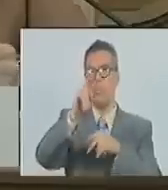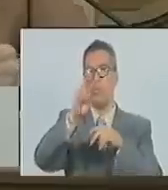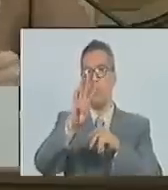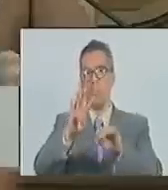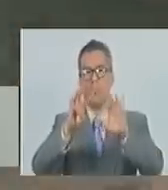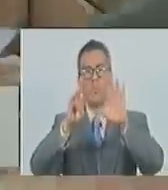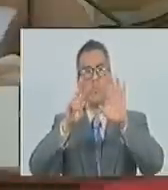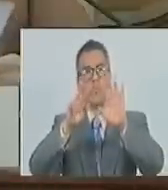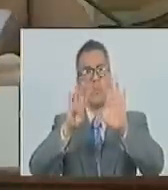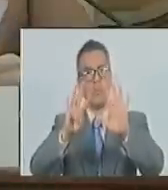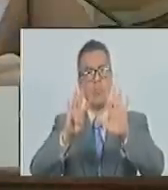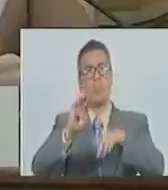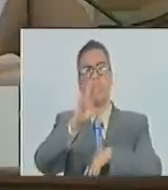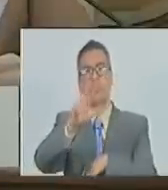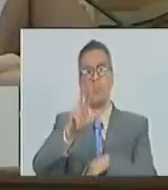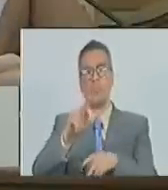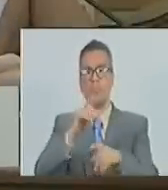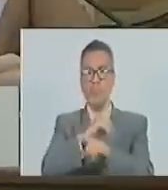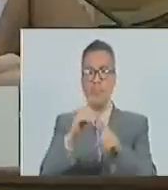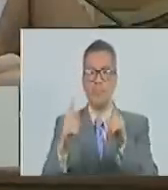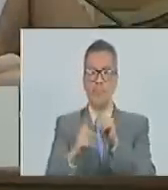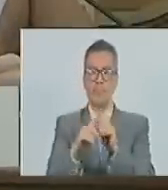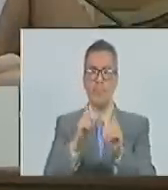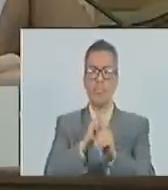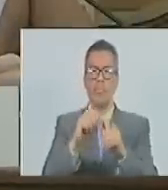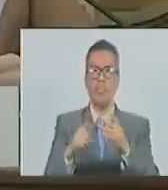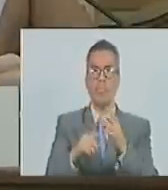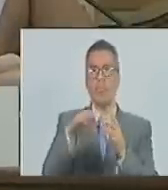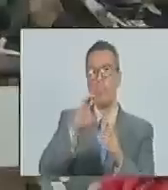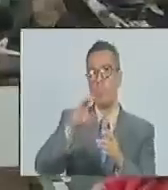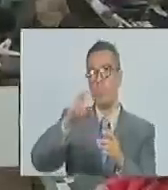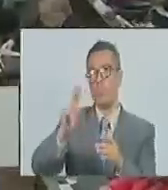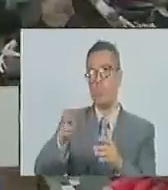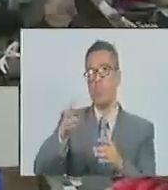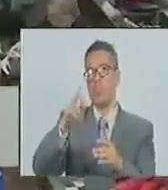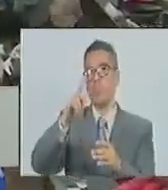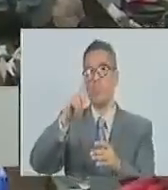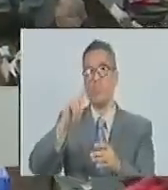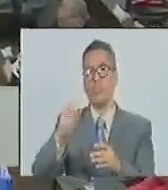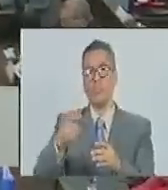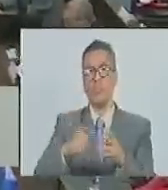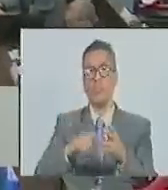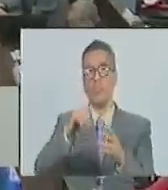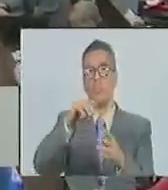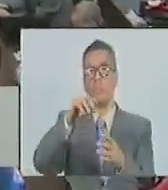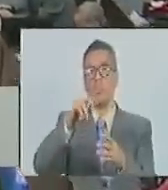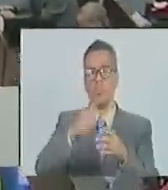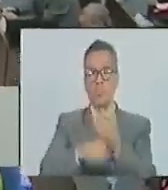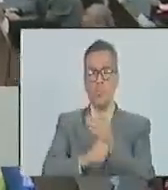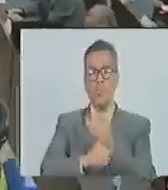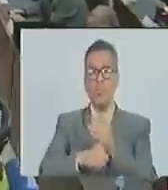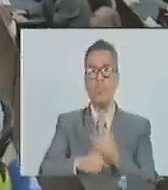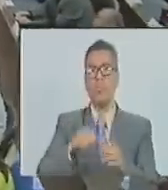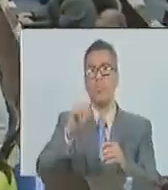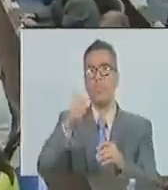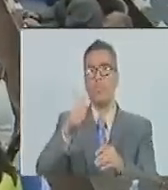5414393. Rectores suplentes: Carlos Enrique Quintero Cuevas, cédula